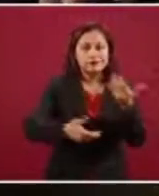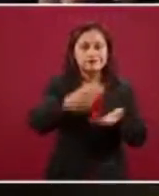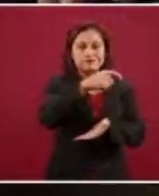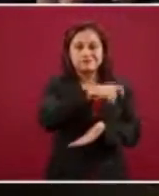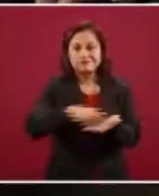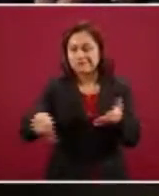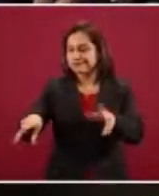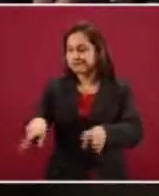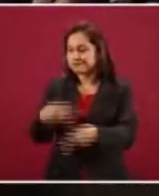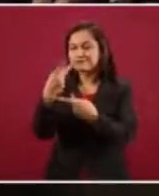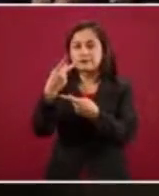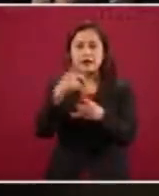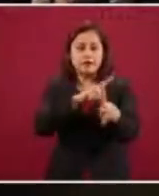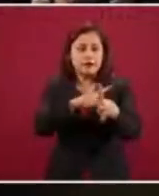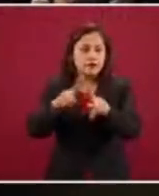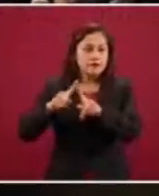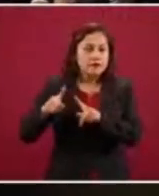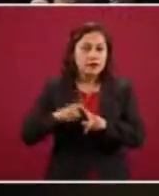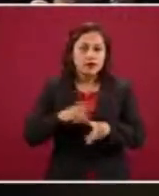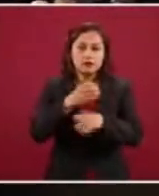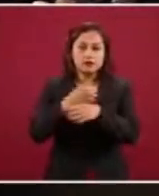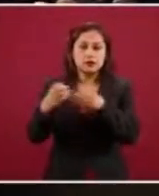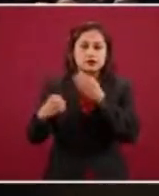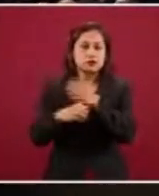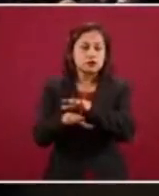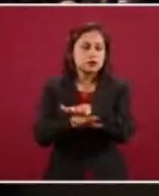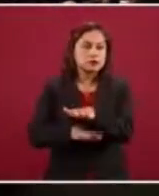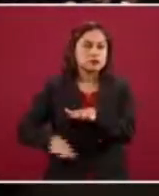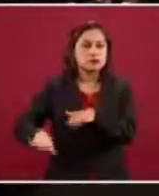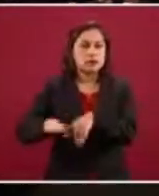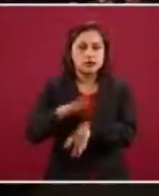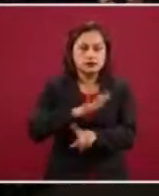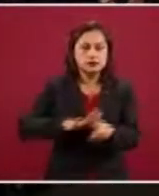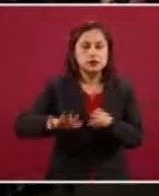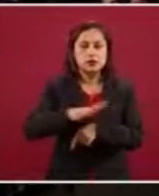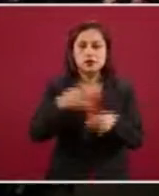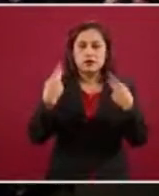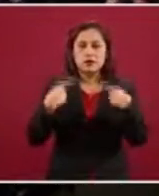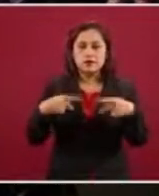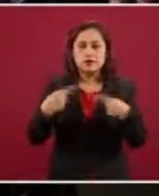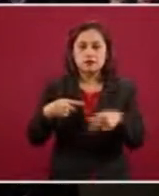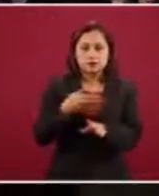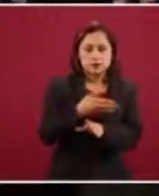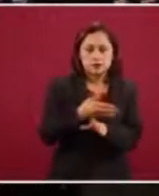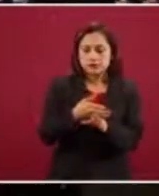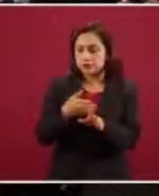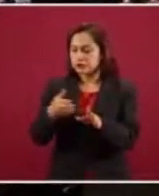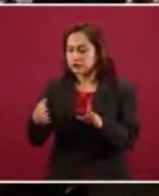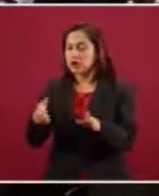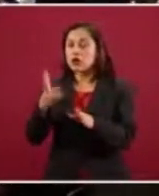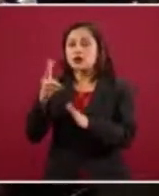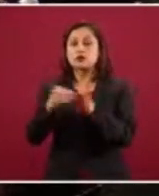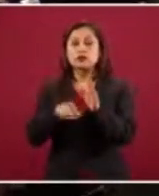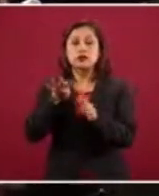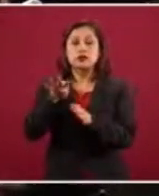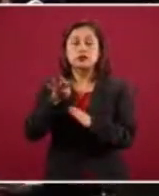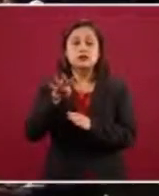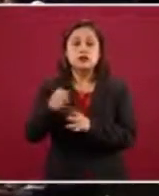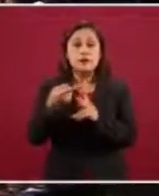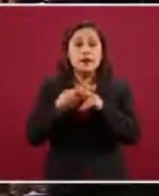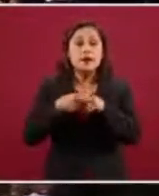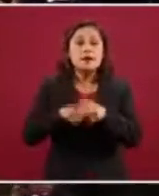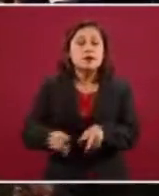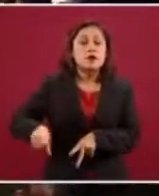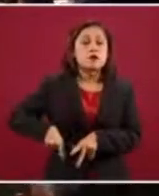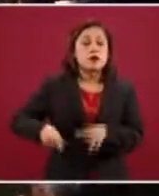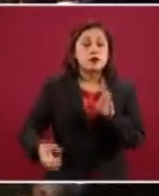La Comisión Nacional de Salarios Mínimos, Empresarios y Gobierno acordaron que el salario mínimo para 2020 aumentará 20%,